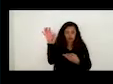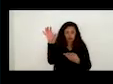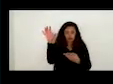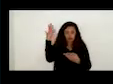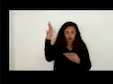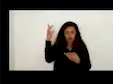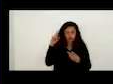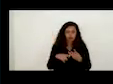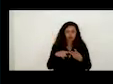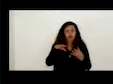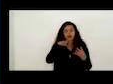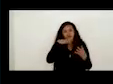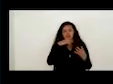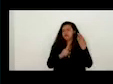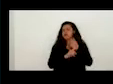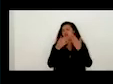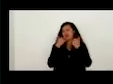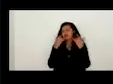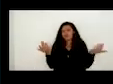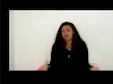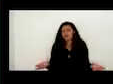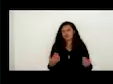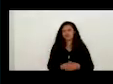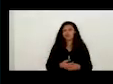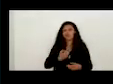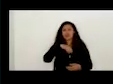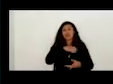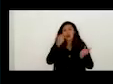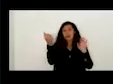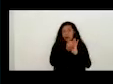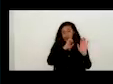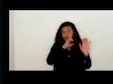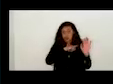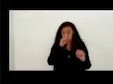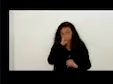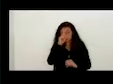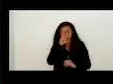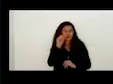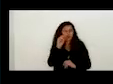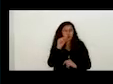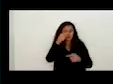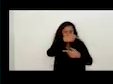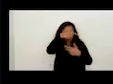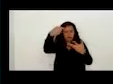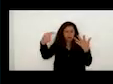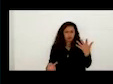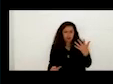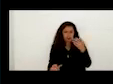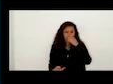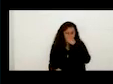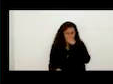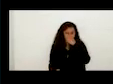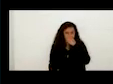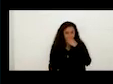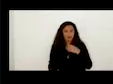mayor problema. Aquí no vamos a recomendar una marca en específico, cualquiera de estos, mientras yo no los